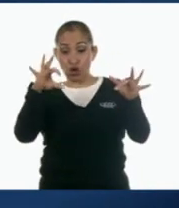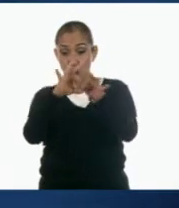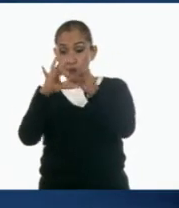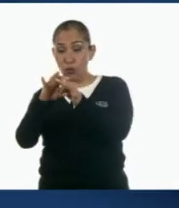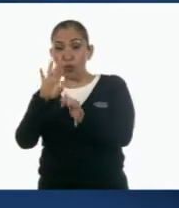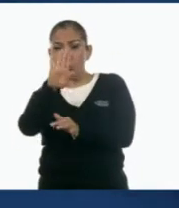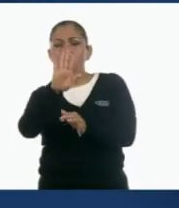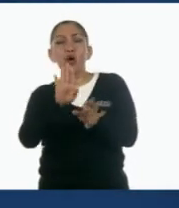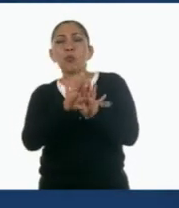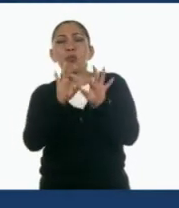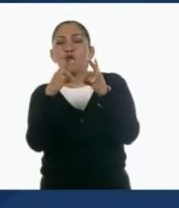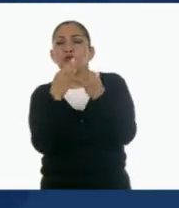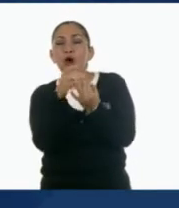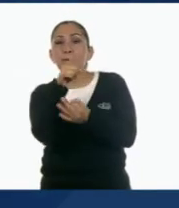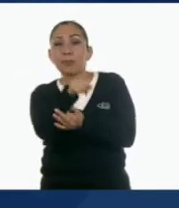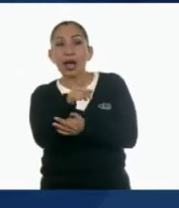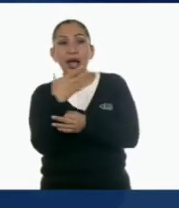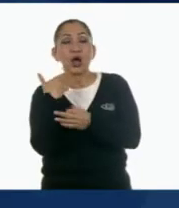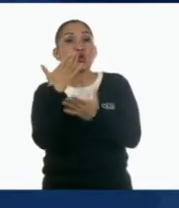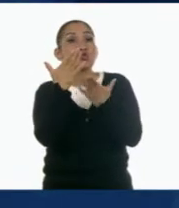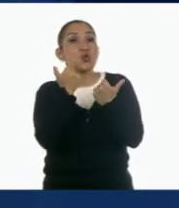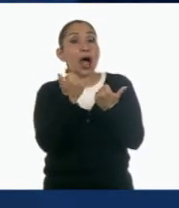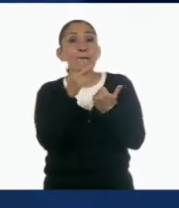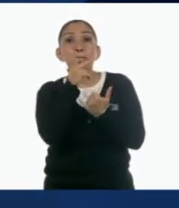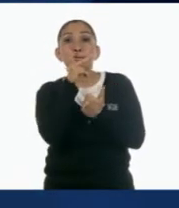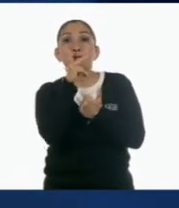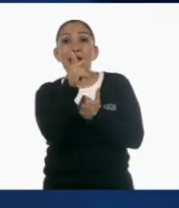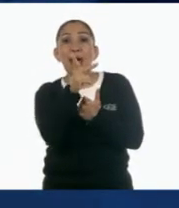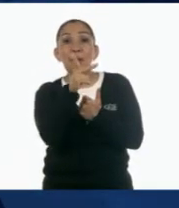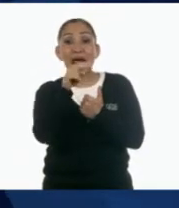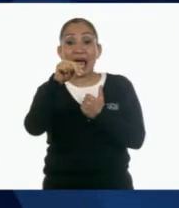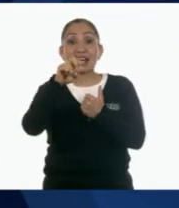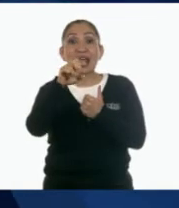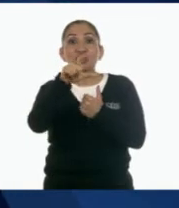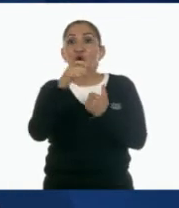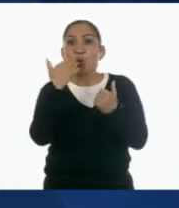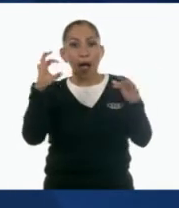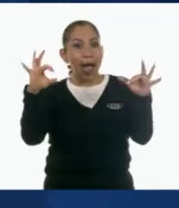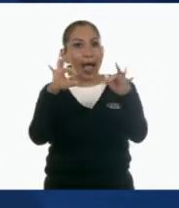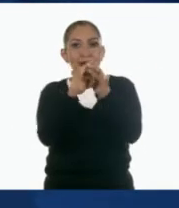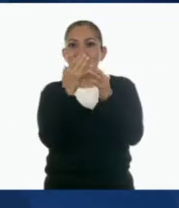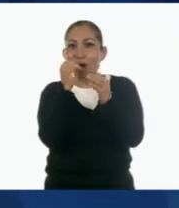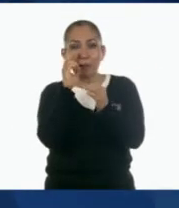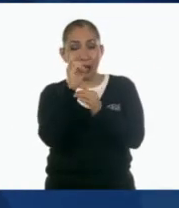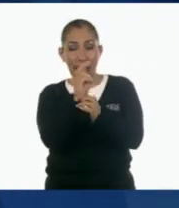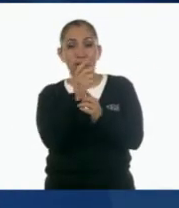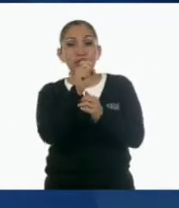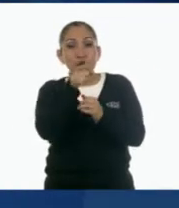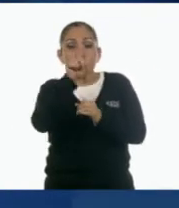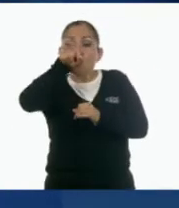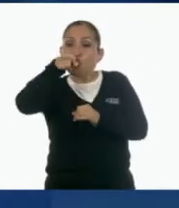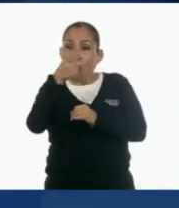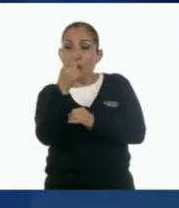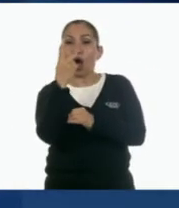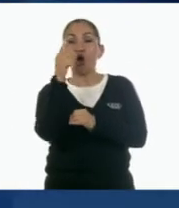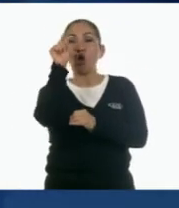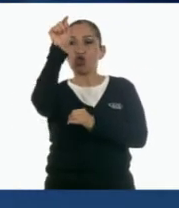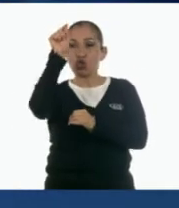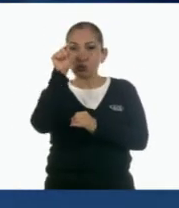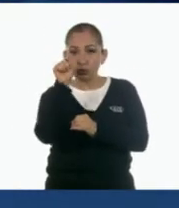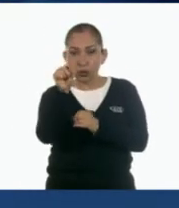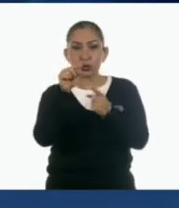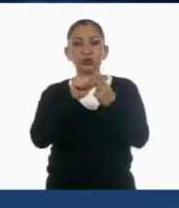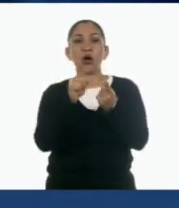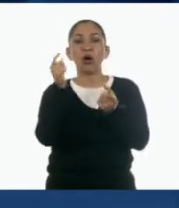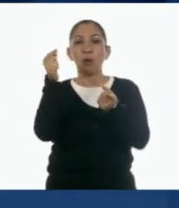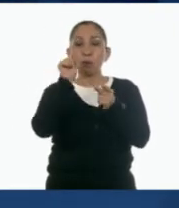su característica principal la inexistencia de una palabra como nexo. Aquí lo que vamos a ocupar son comas, dos puntos,